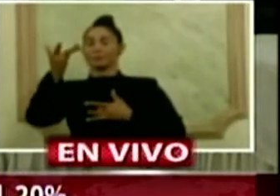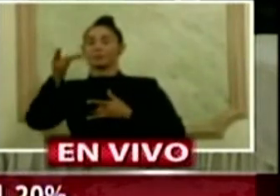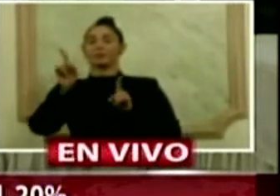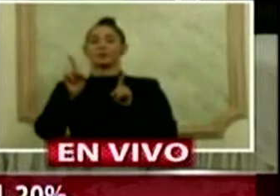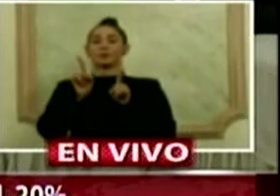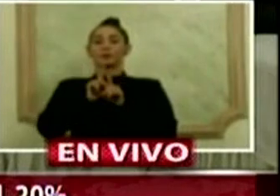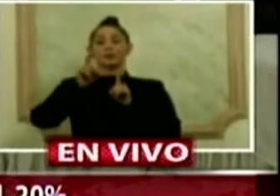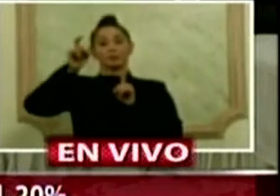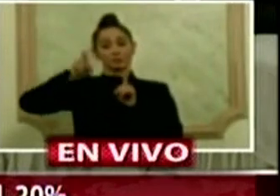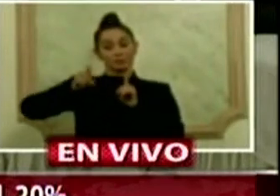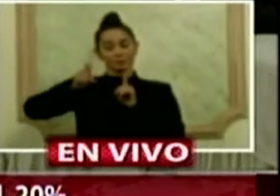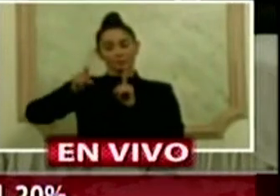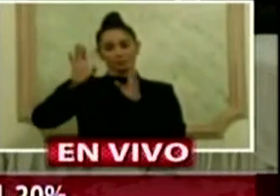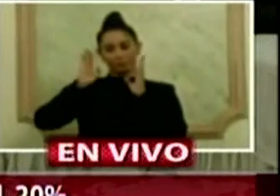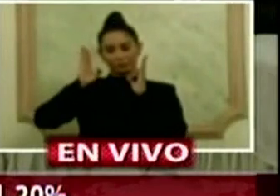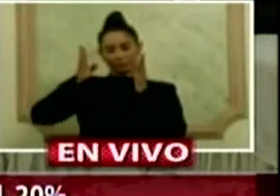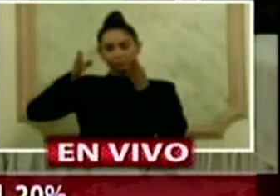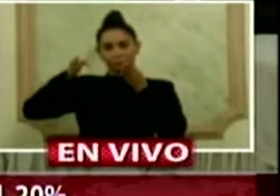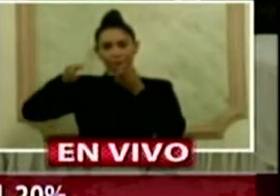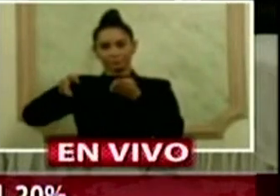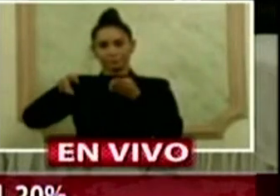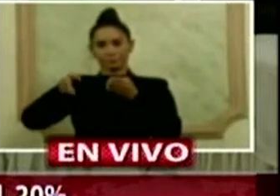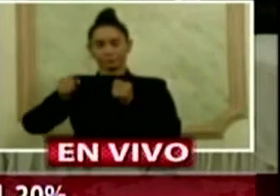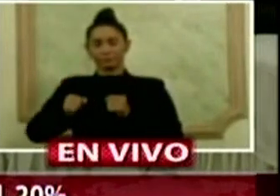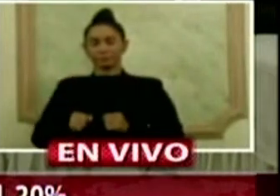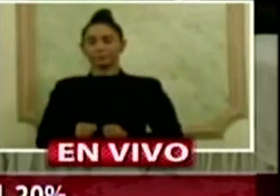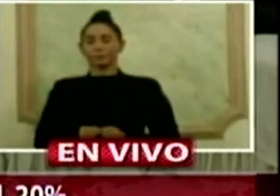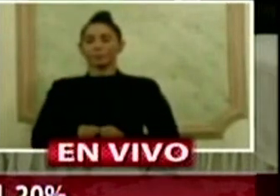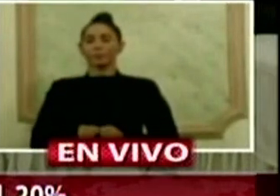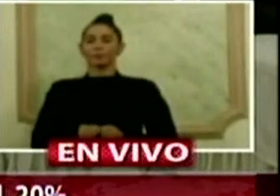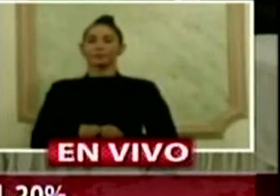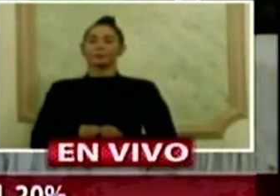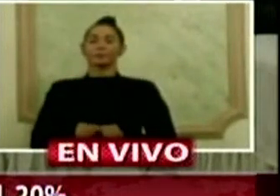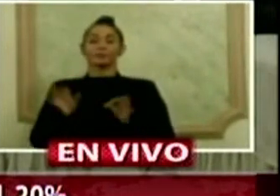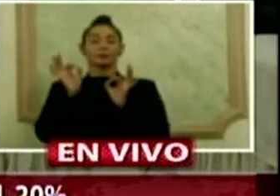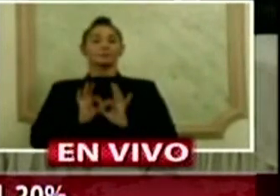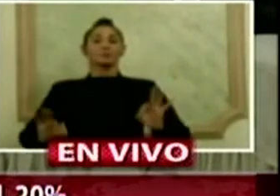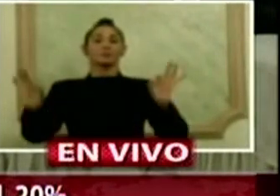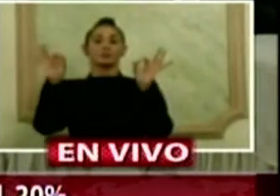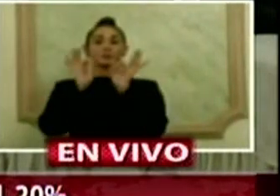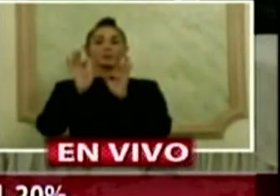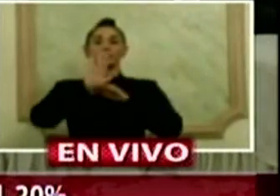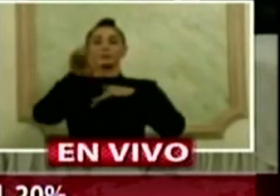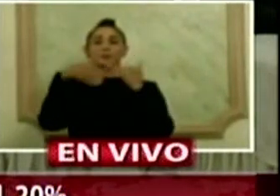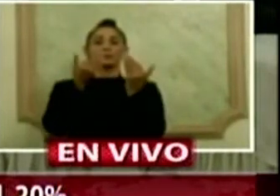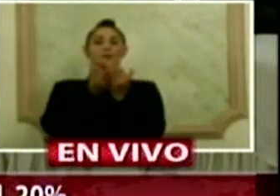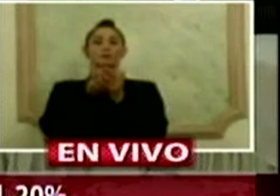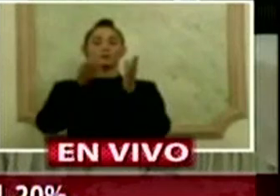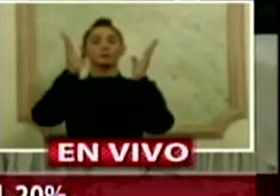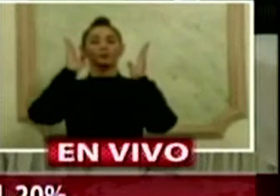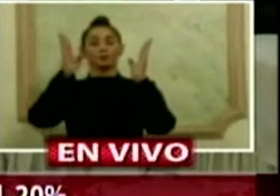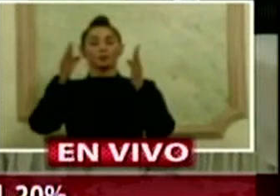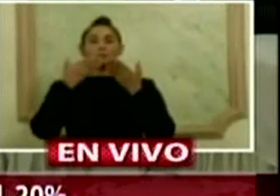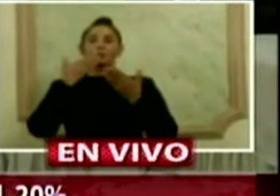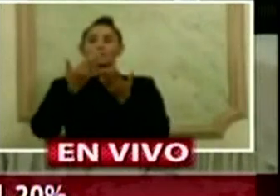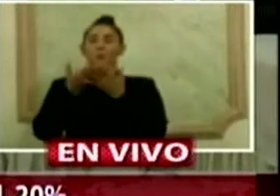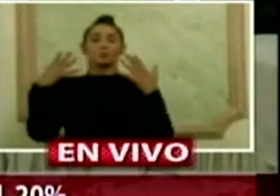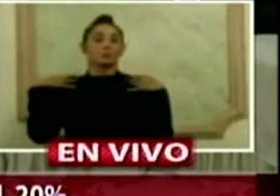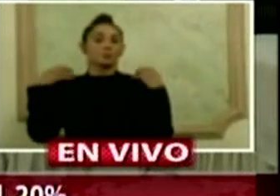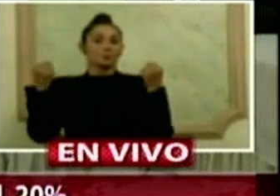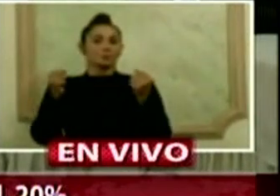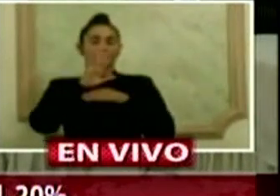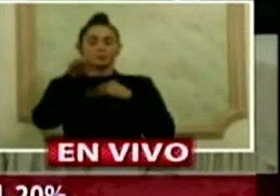atenciones preventivas que es necesario enfrentar para garantizar una buena salud de todo el